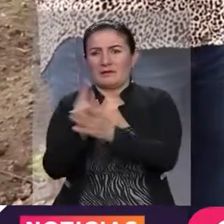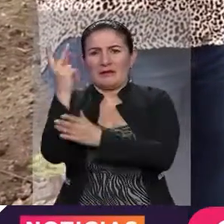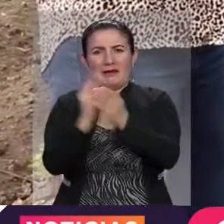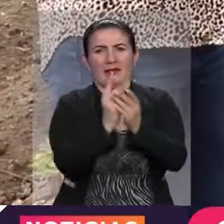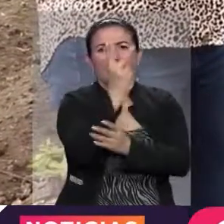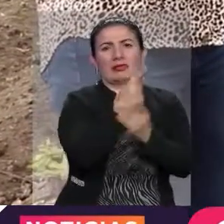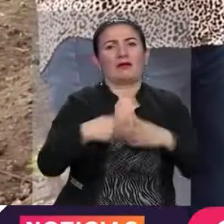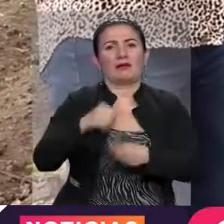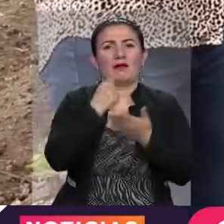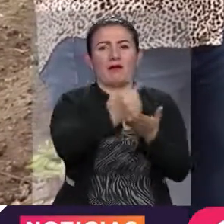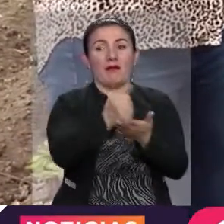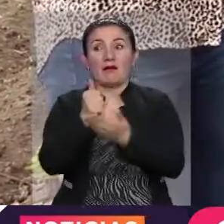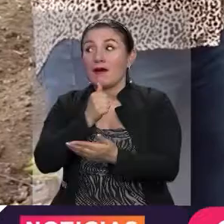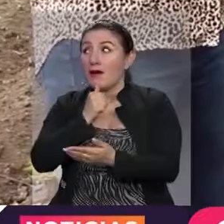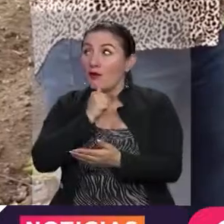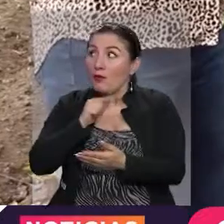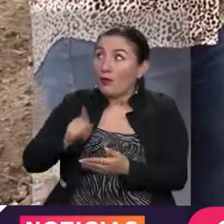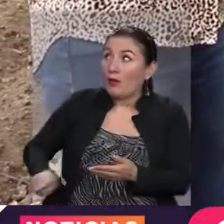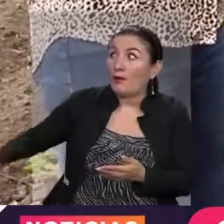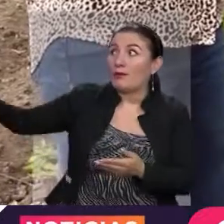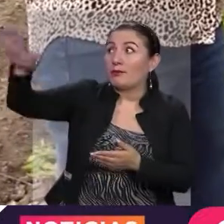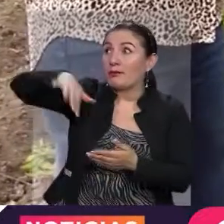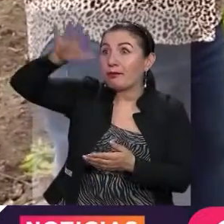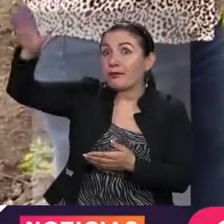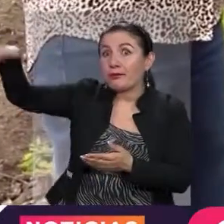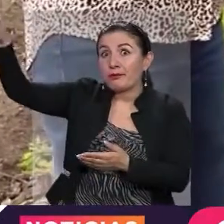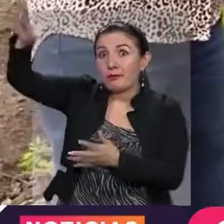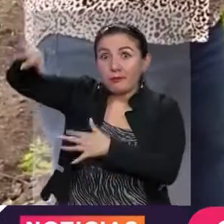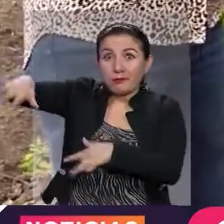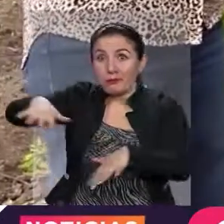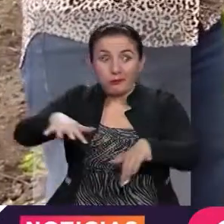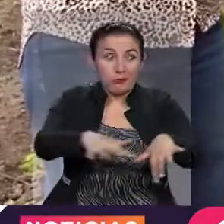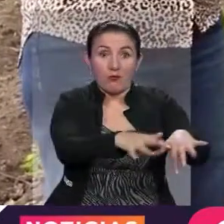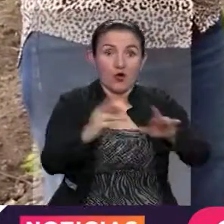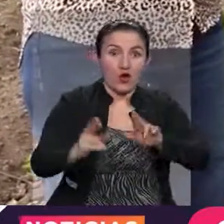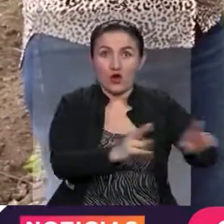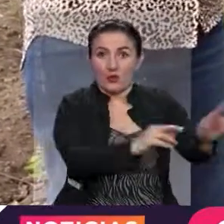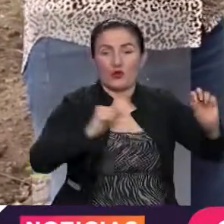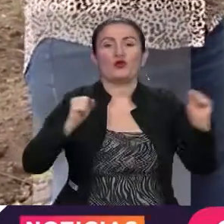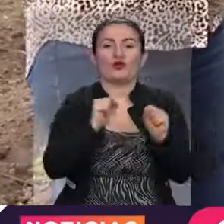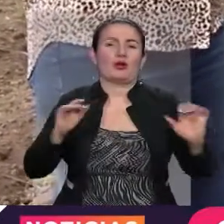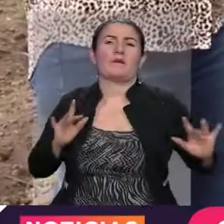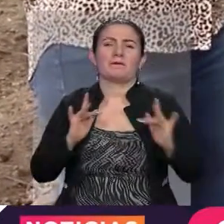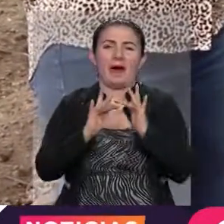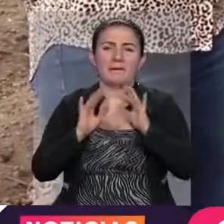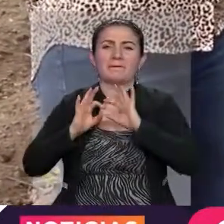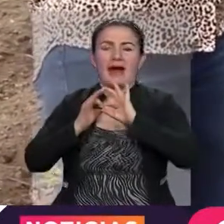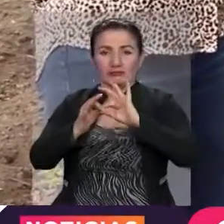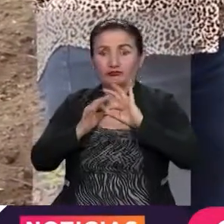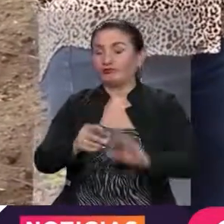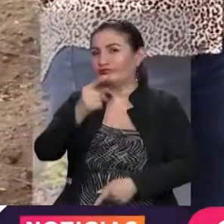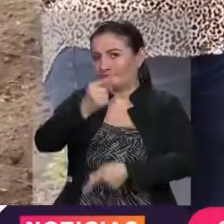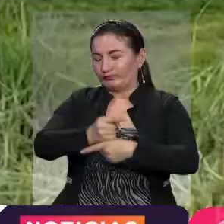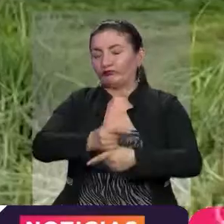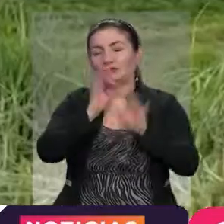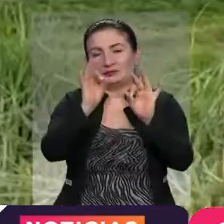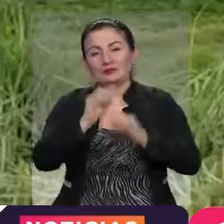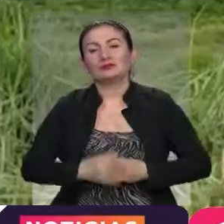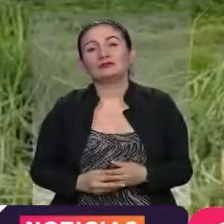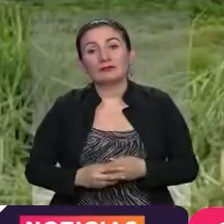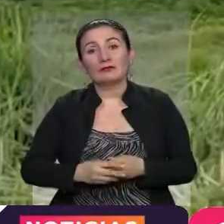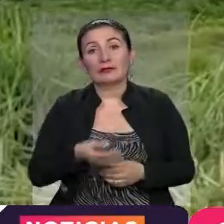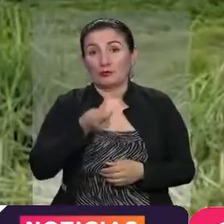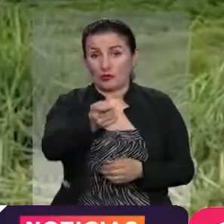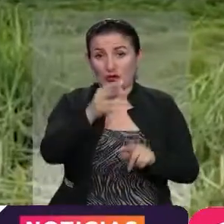estamos ayudando a que el agua que viene desde los cerros y va hasta el río Bogotá se conecte y cumpla con su servicio. En